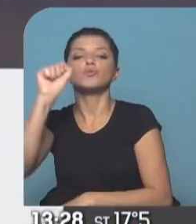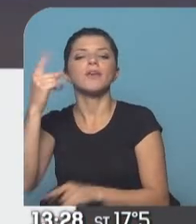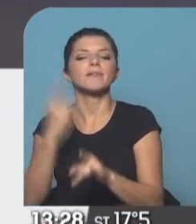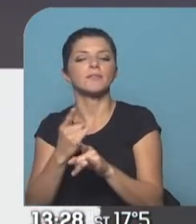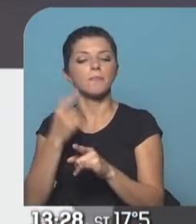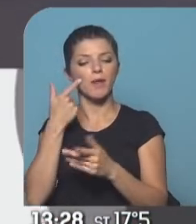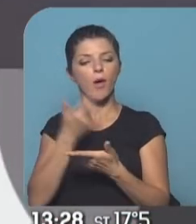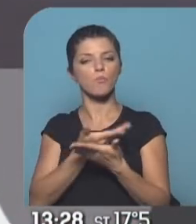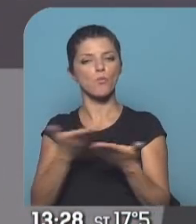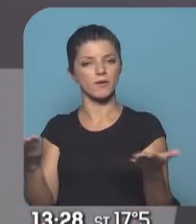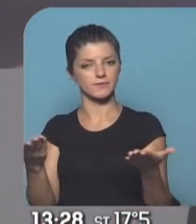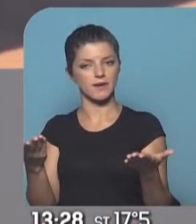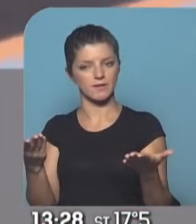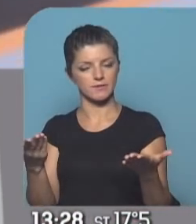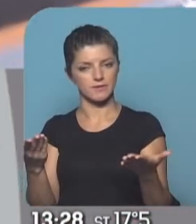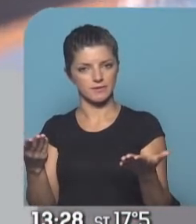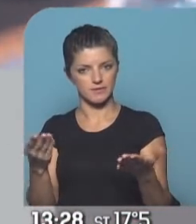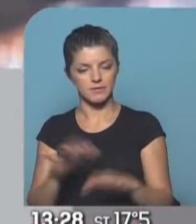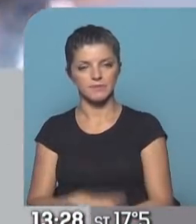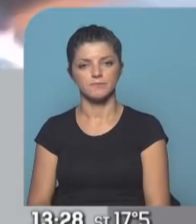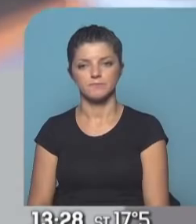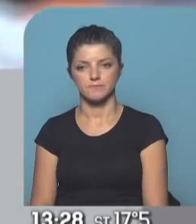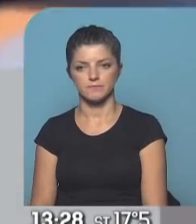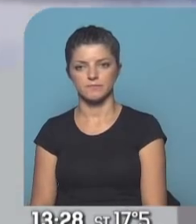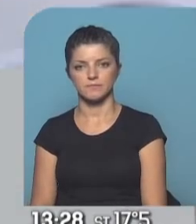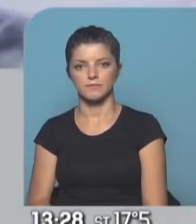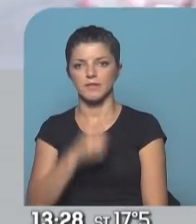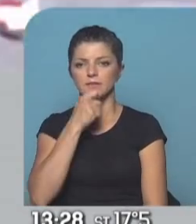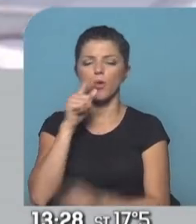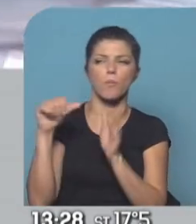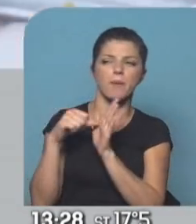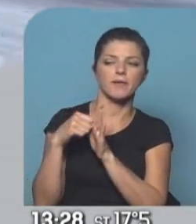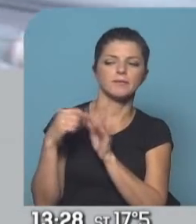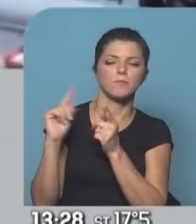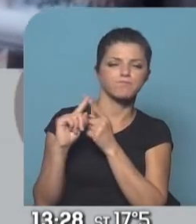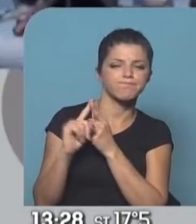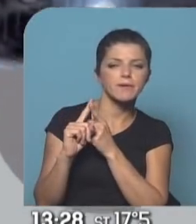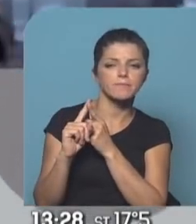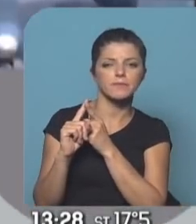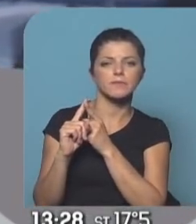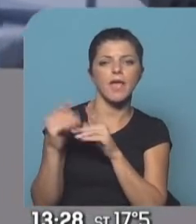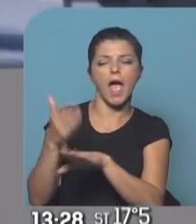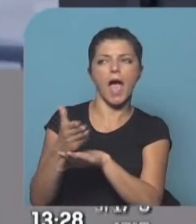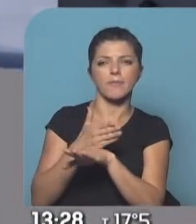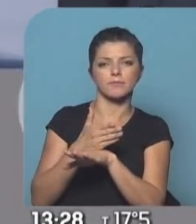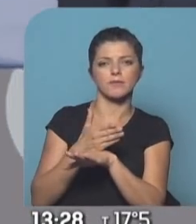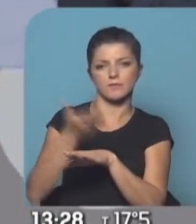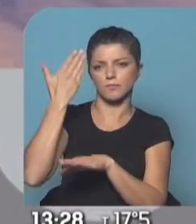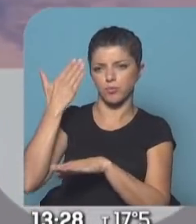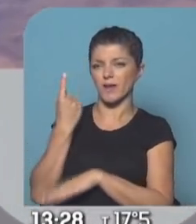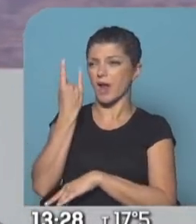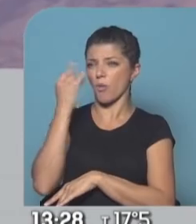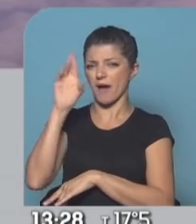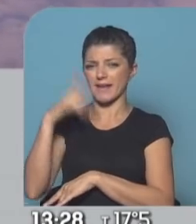muestra muy reacia y muy reactiva a cuando se le acercan a quienes fueron sus satélites durante la Unión